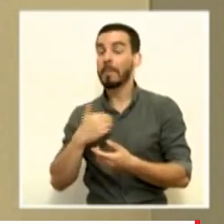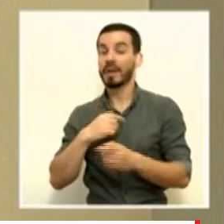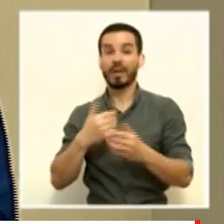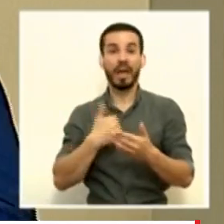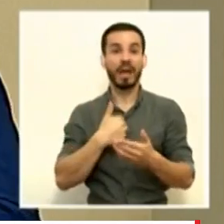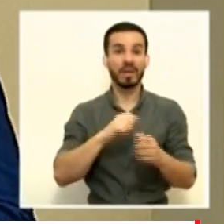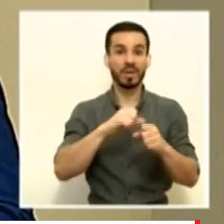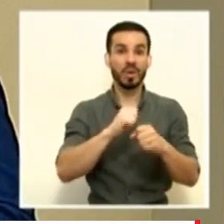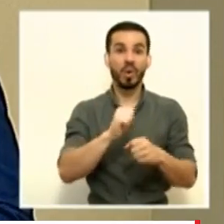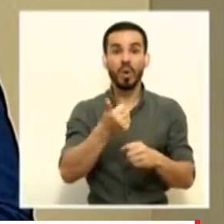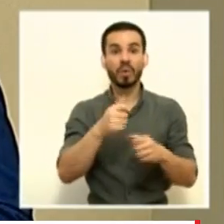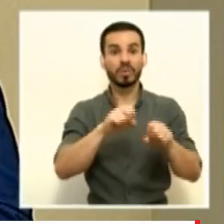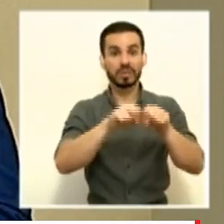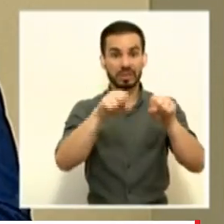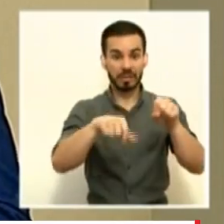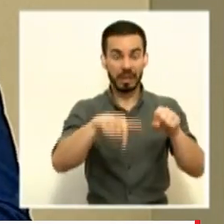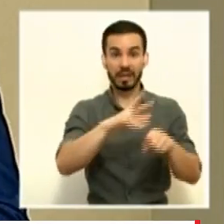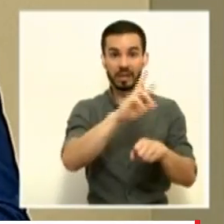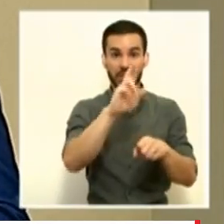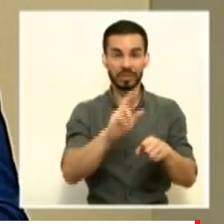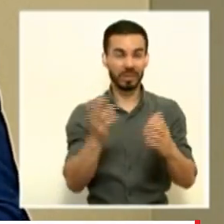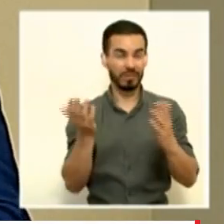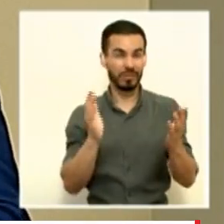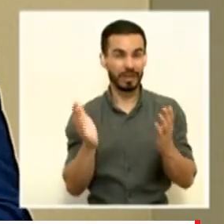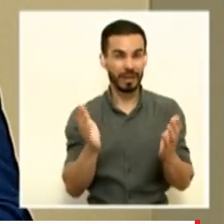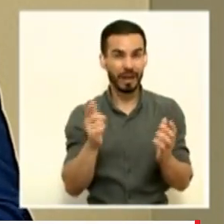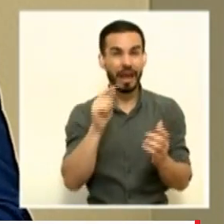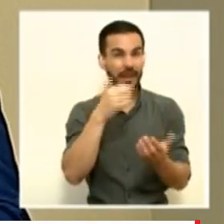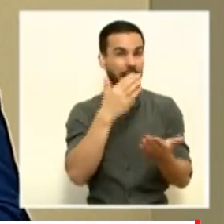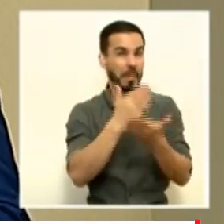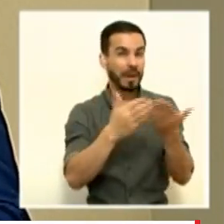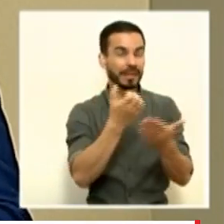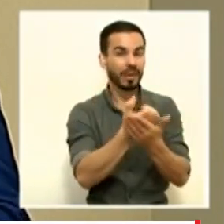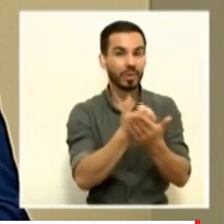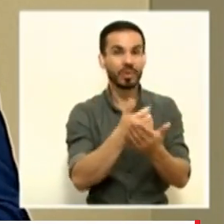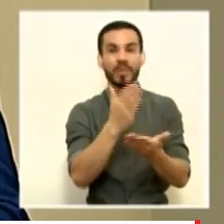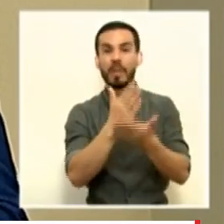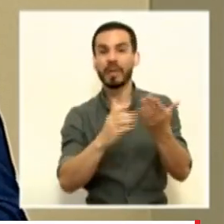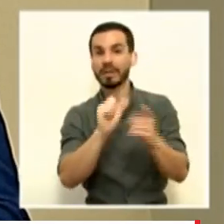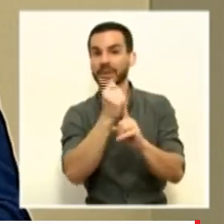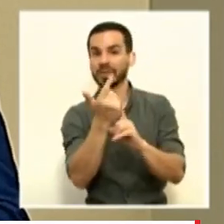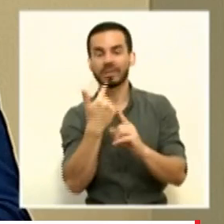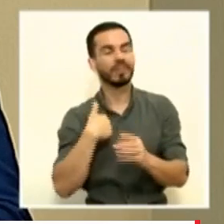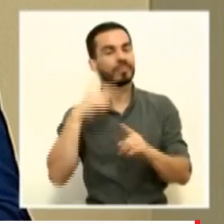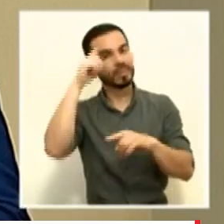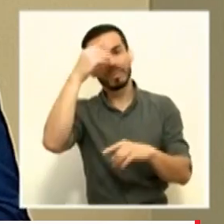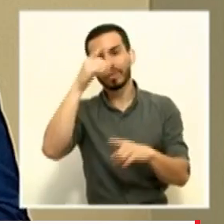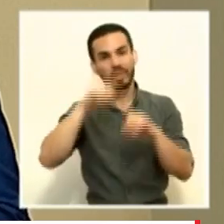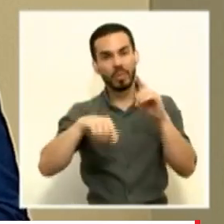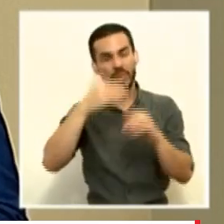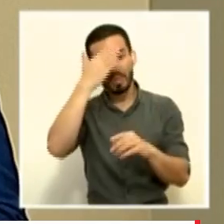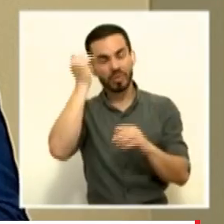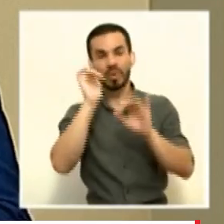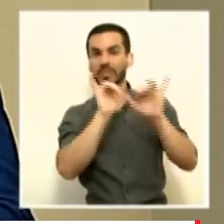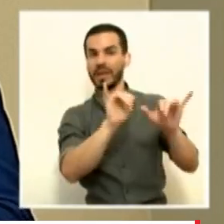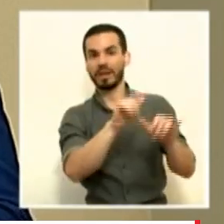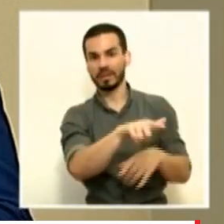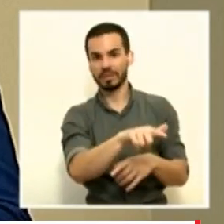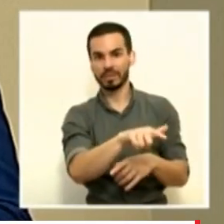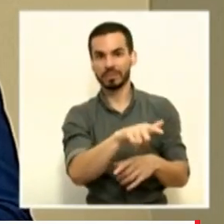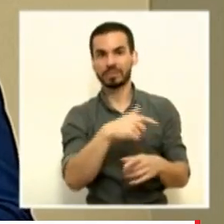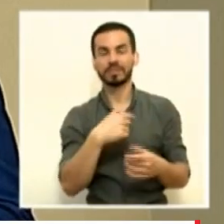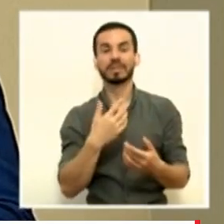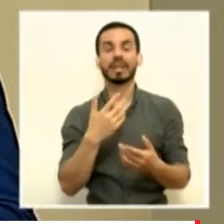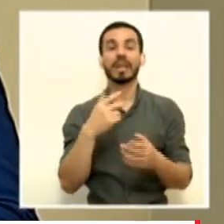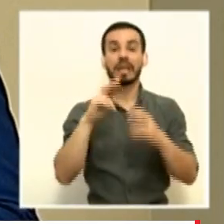otros sistemas que están en juego aquí en Costa Rica, ¿verdad? La económica, la parte social, no podemos olvidarnos y tenemos que tratar de retomar. Y